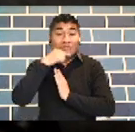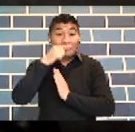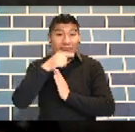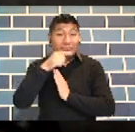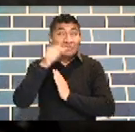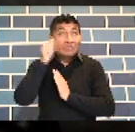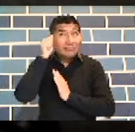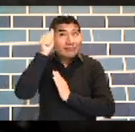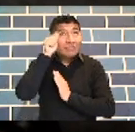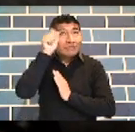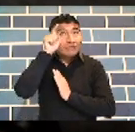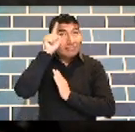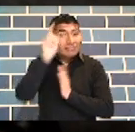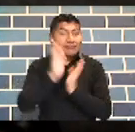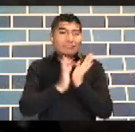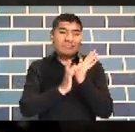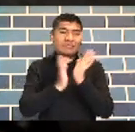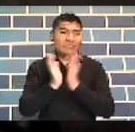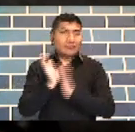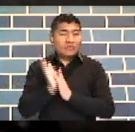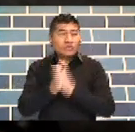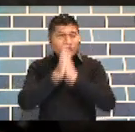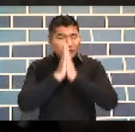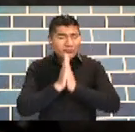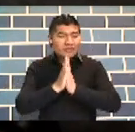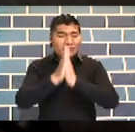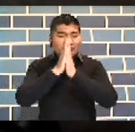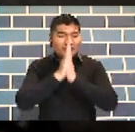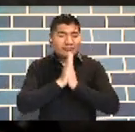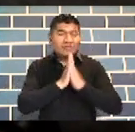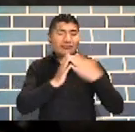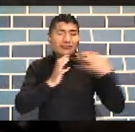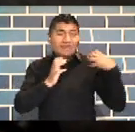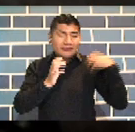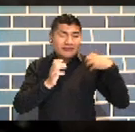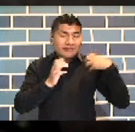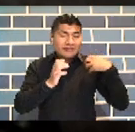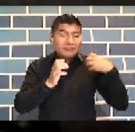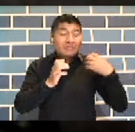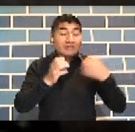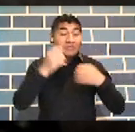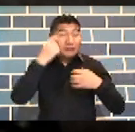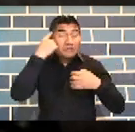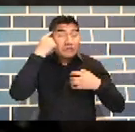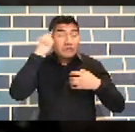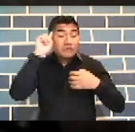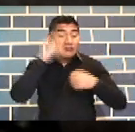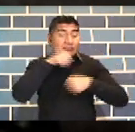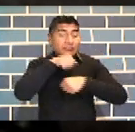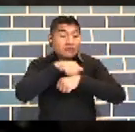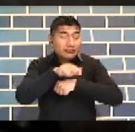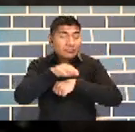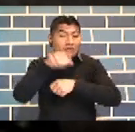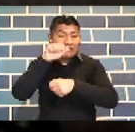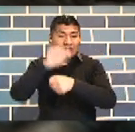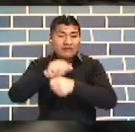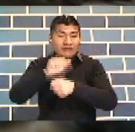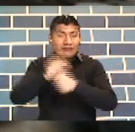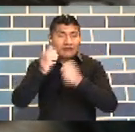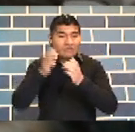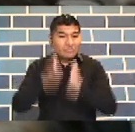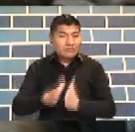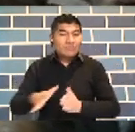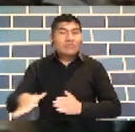mismo Jesús. Oren al dueño de la mies para que envíe sus obreros a la